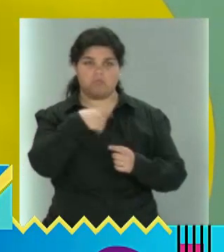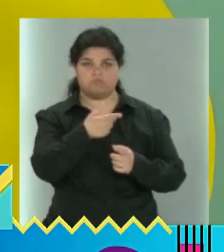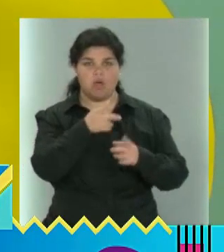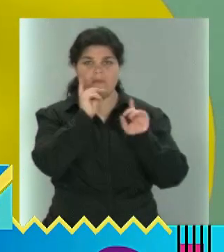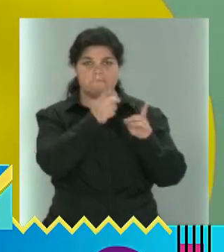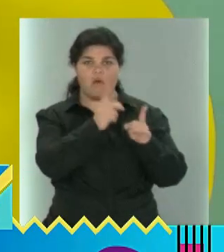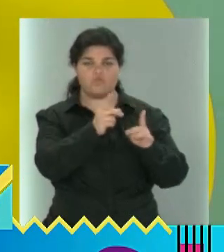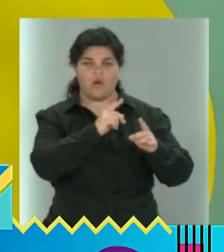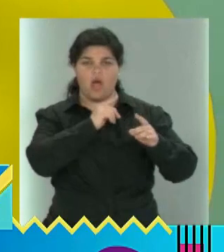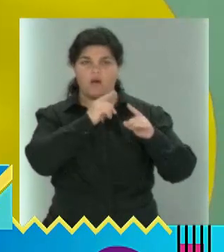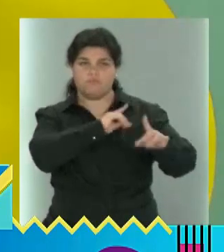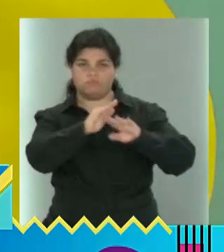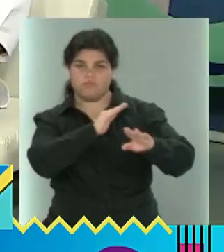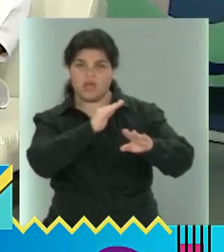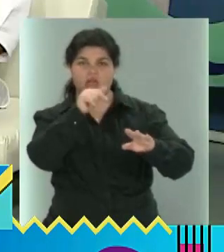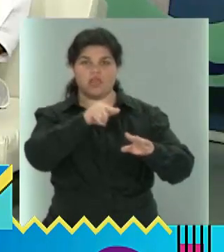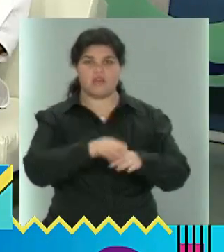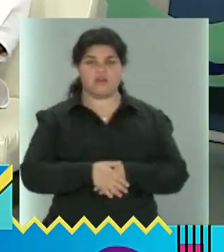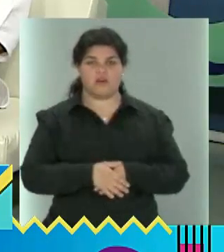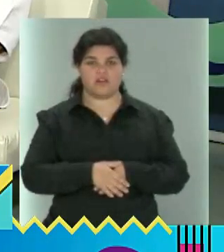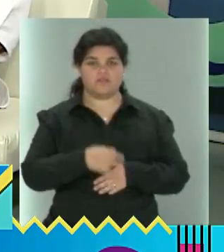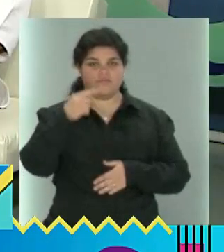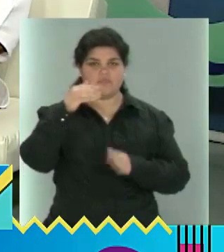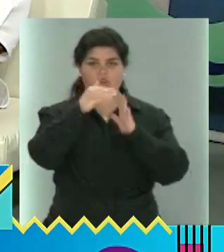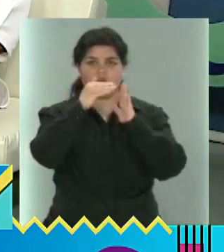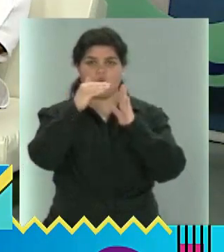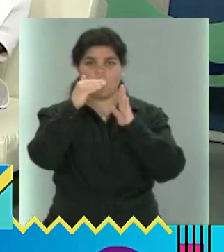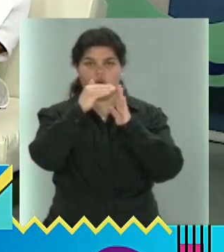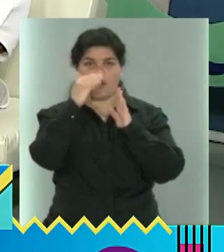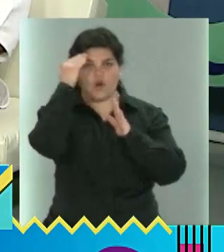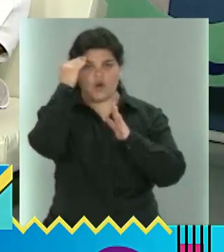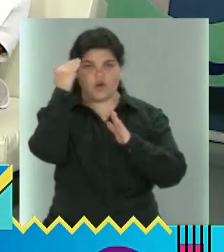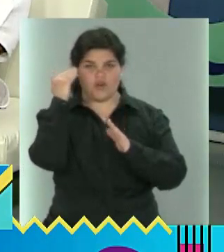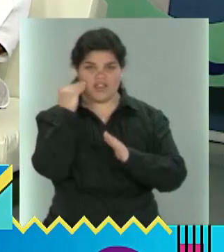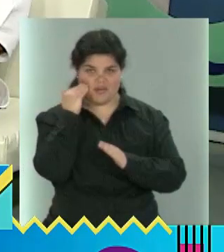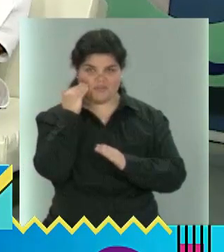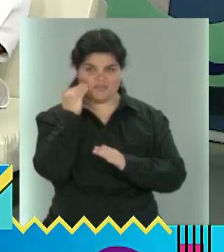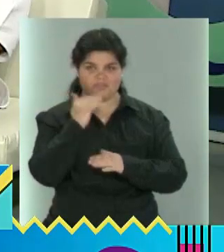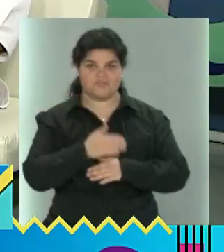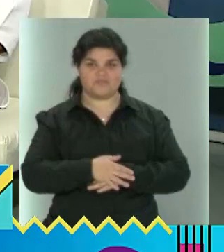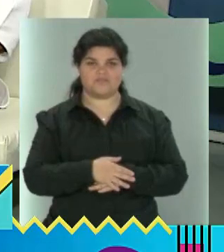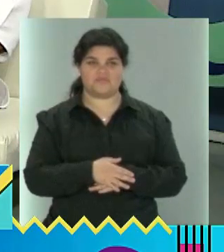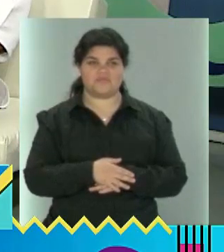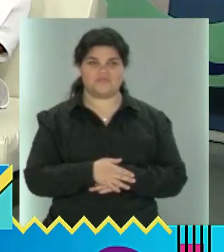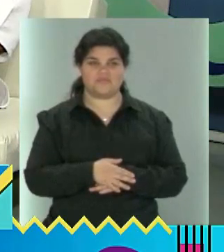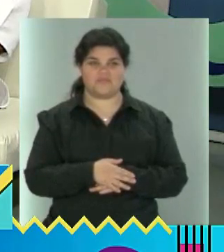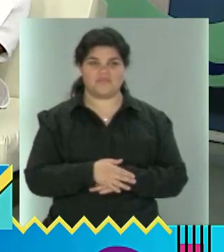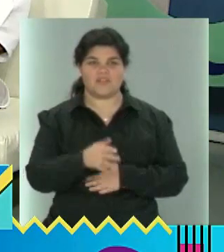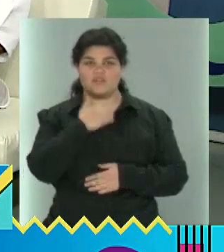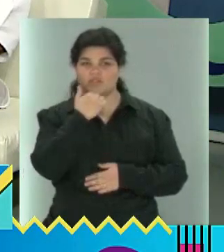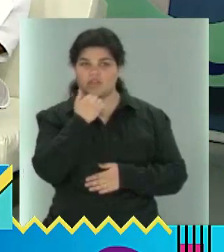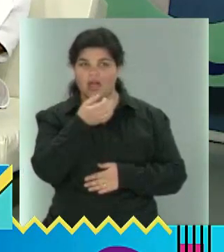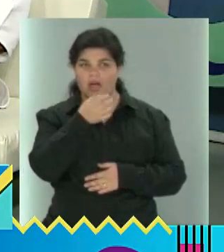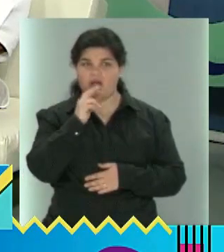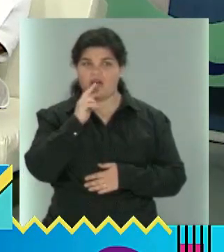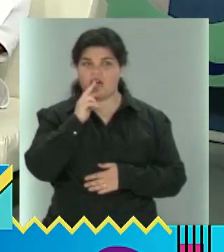un arte marcial coreana. Coreano, sí. Muchas gracias por estar, Francisco. Y también está con nosotros Antonella Blota. No sé si hay coincidencia en el apellido, supongo